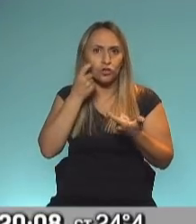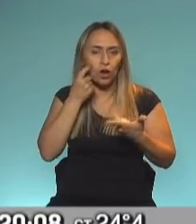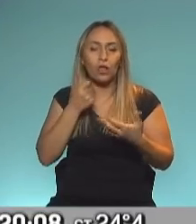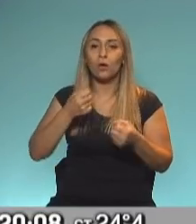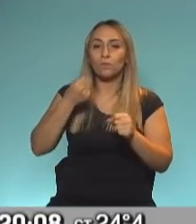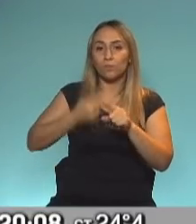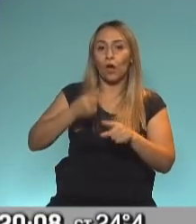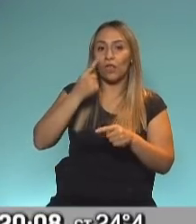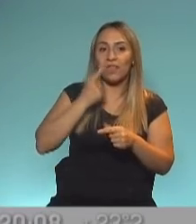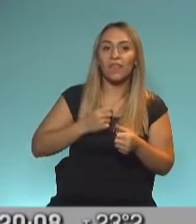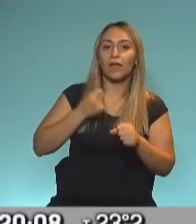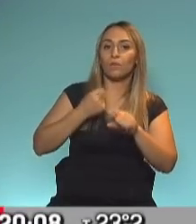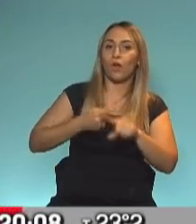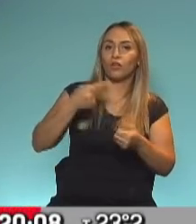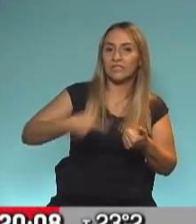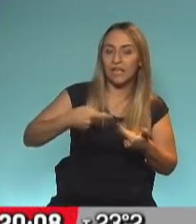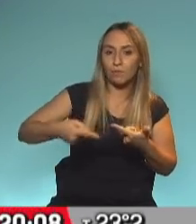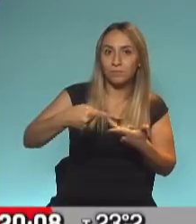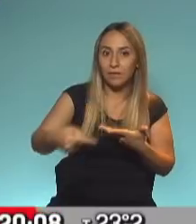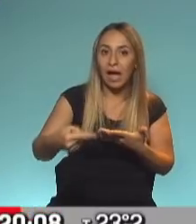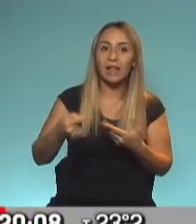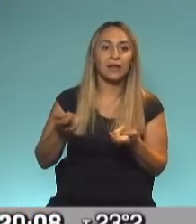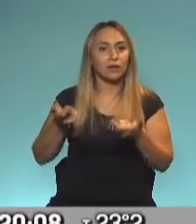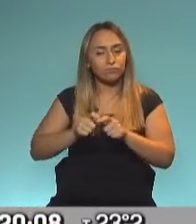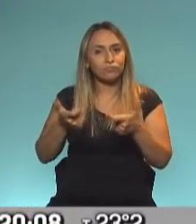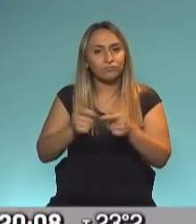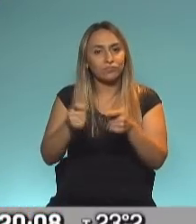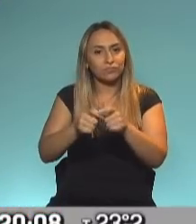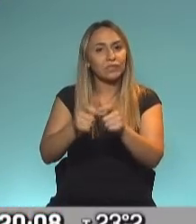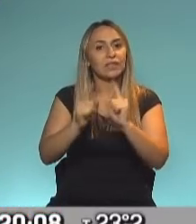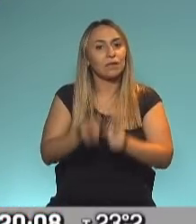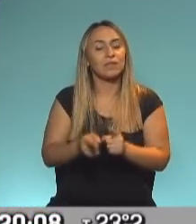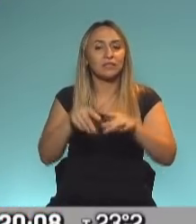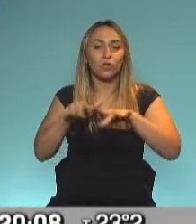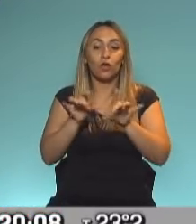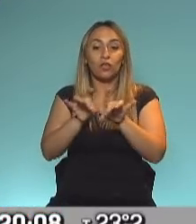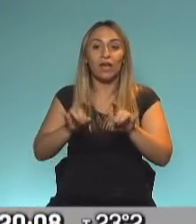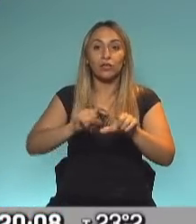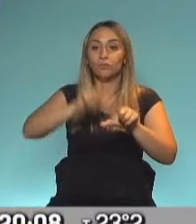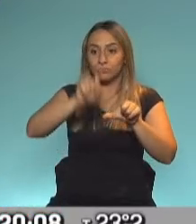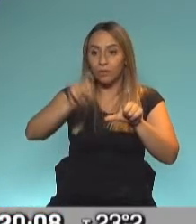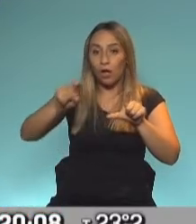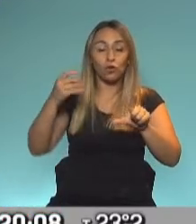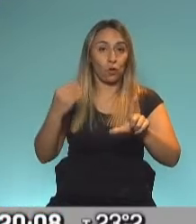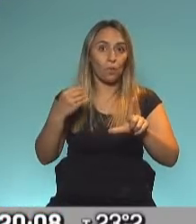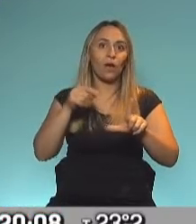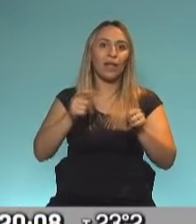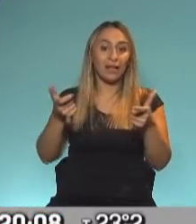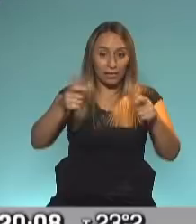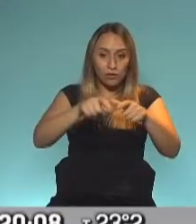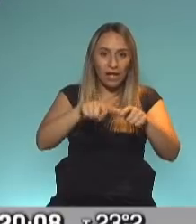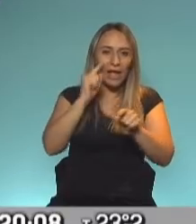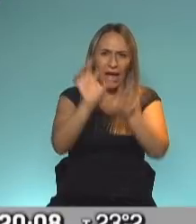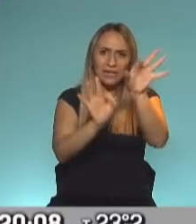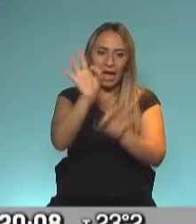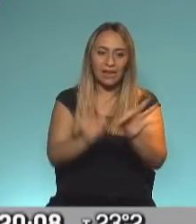semana a semana, cómo van sucediendo los casos de COVID, y ahí sí, en ese análisis un poco más avanzado, tomar